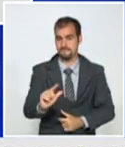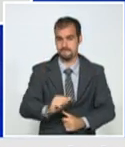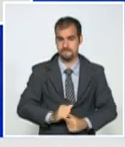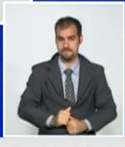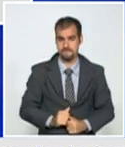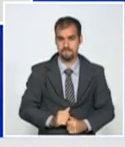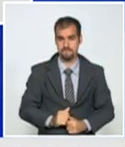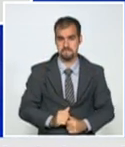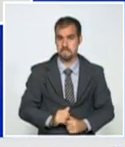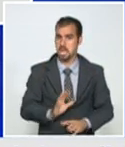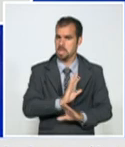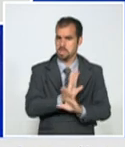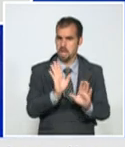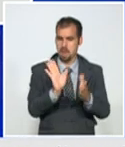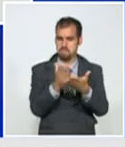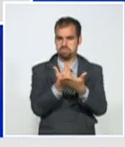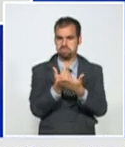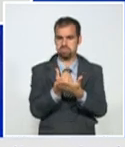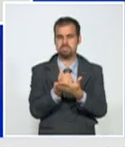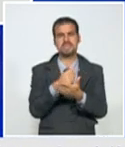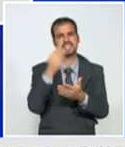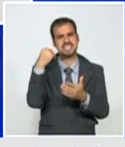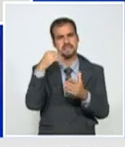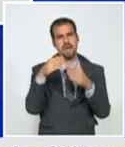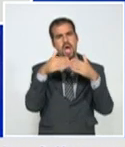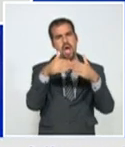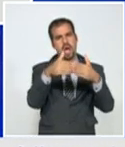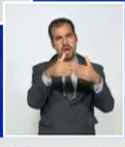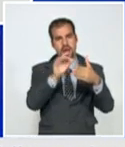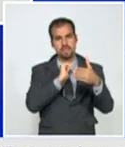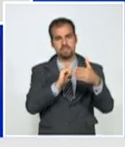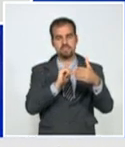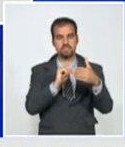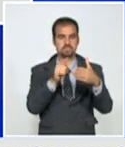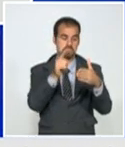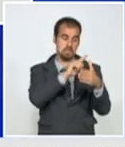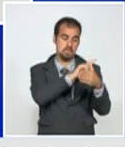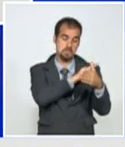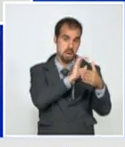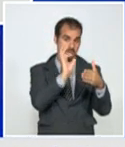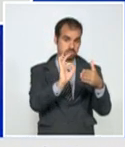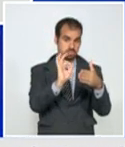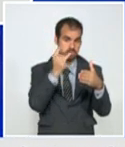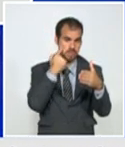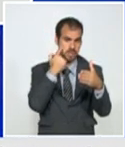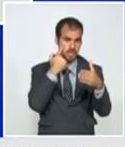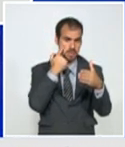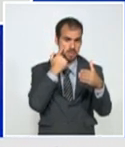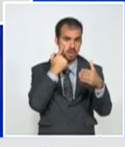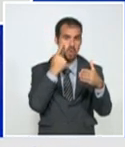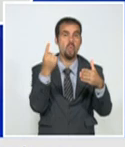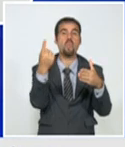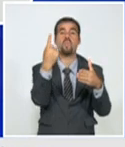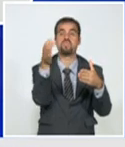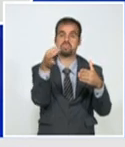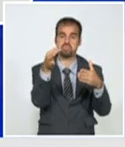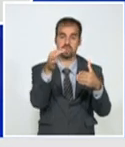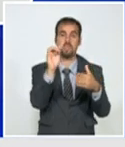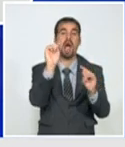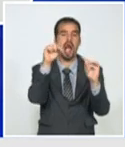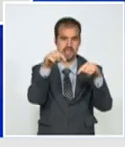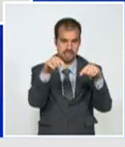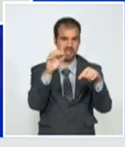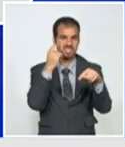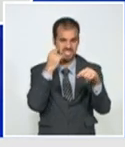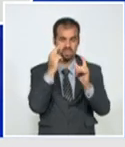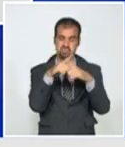está, y Granma, con el comportamiento de los últimos días, pues tiene un municipio de los que tienen